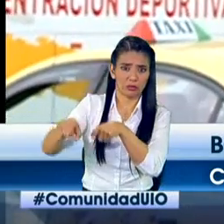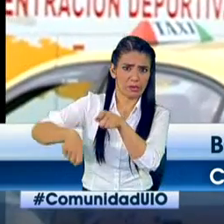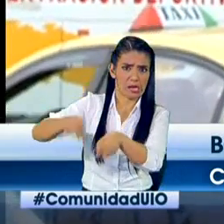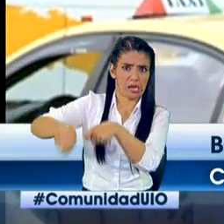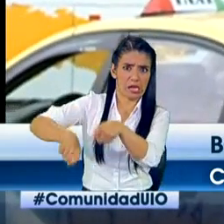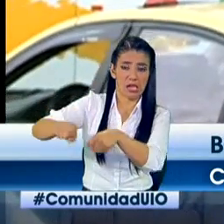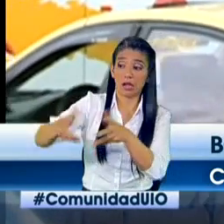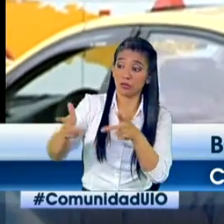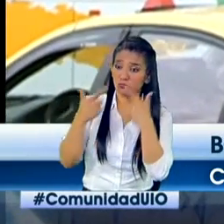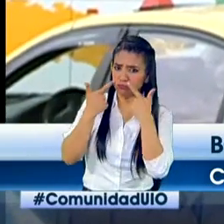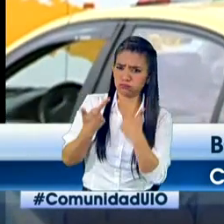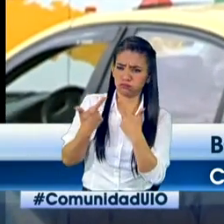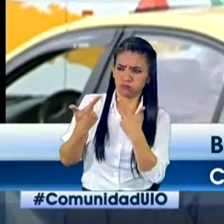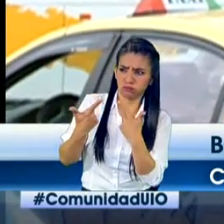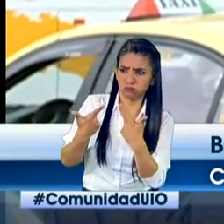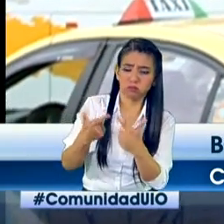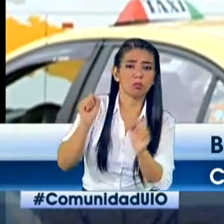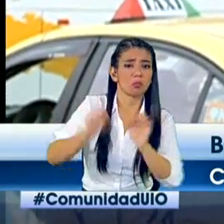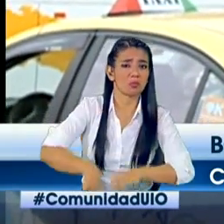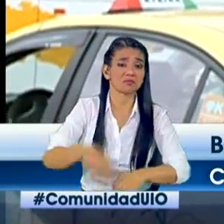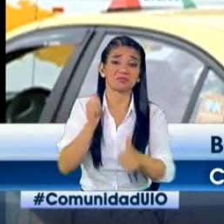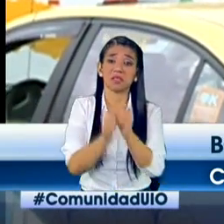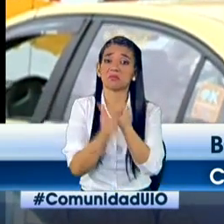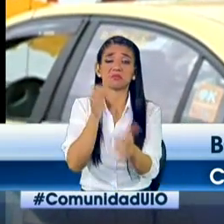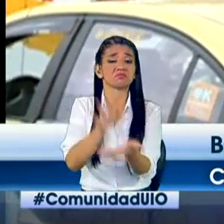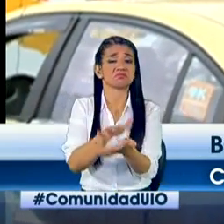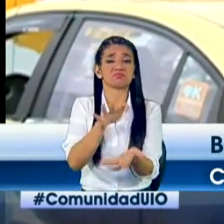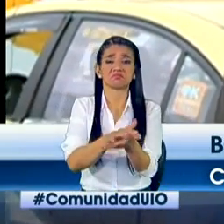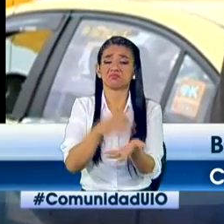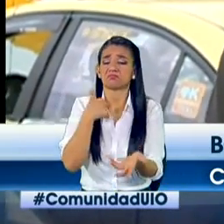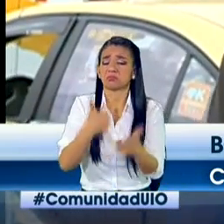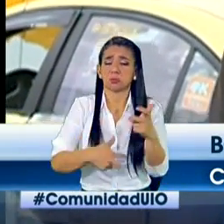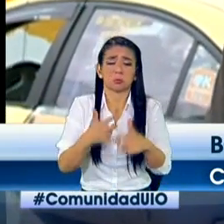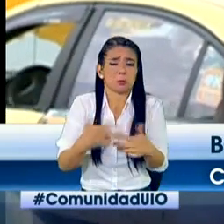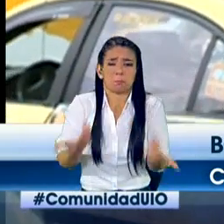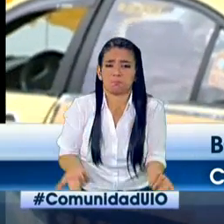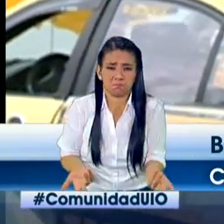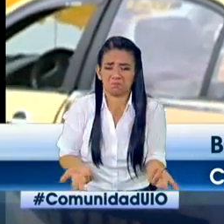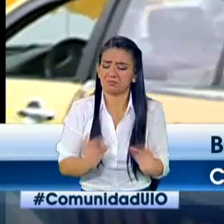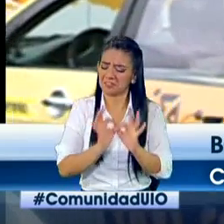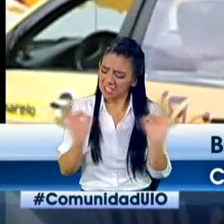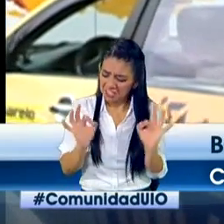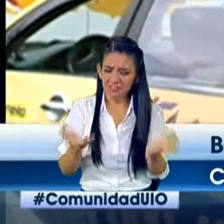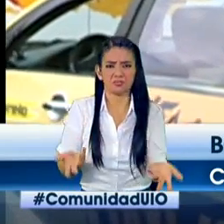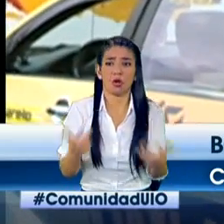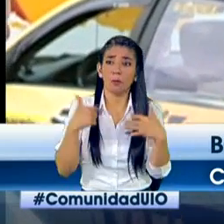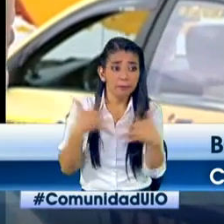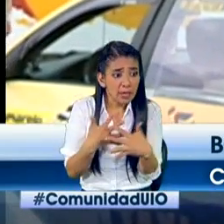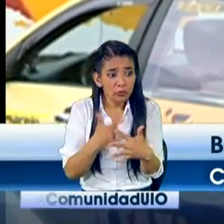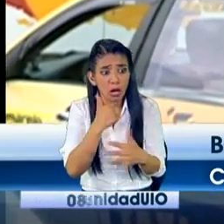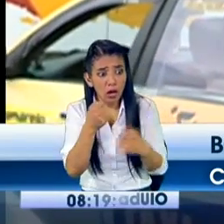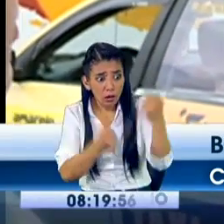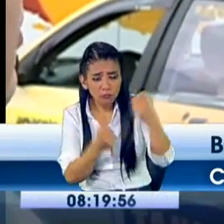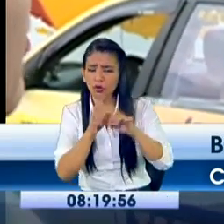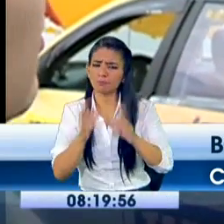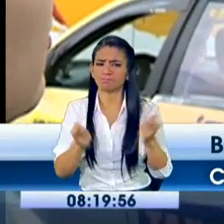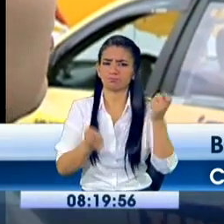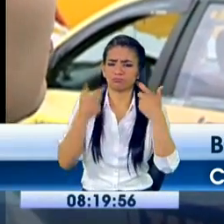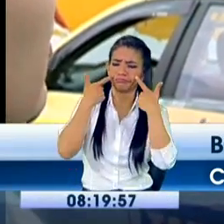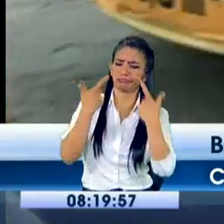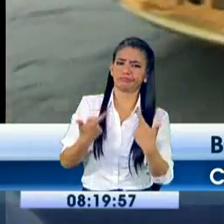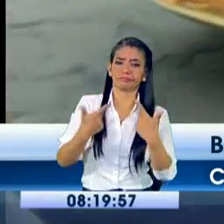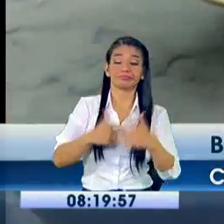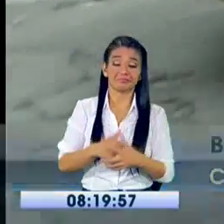generar una conciencia de coexistencia en las vías. Para ellos es de suma importancia el servicio de escolta, pues así pueden practicar